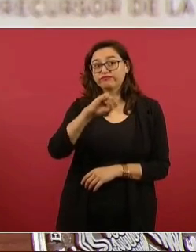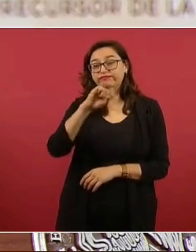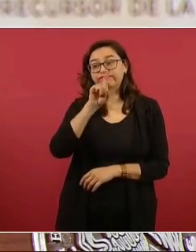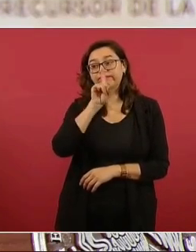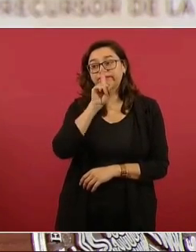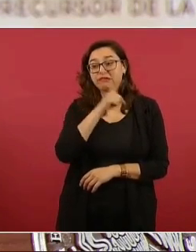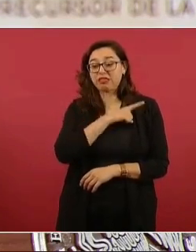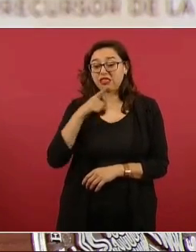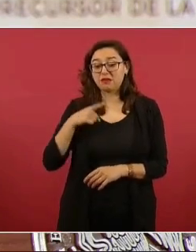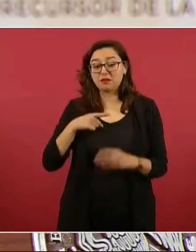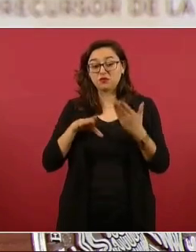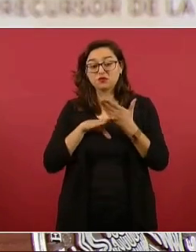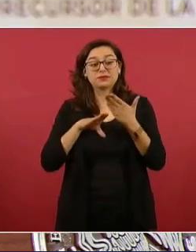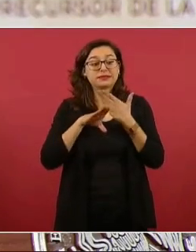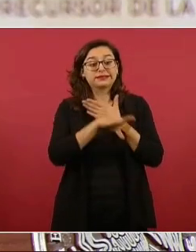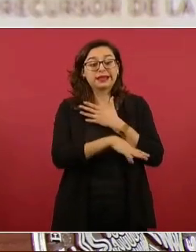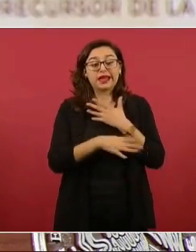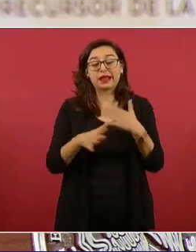¿Cuánto tiempo engañaron